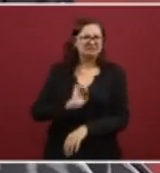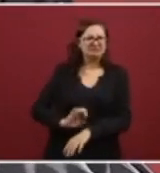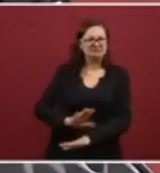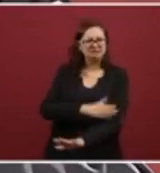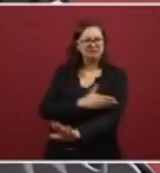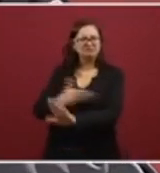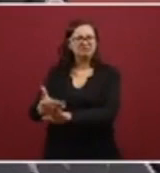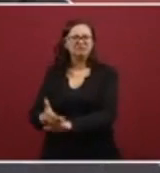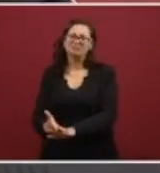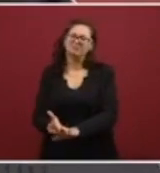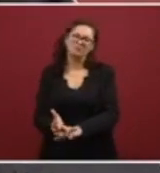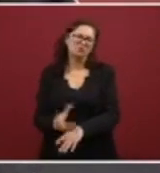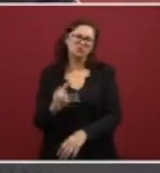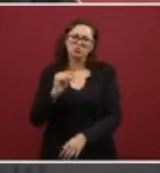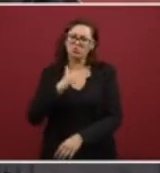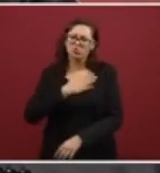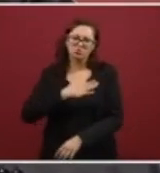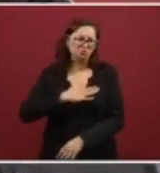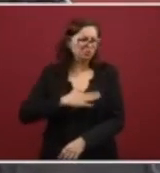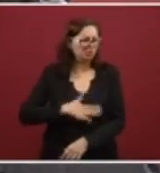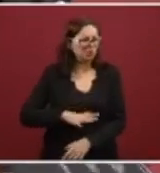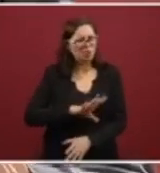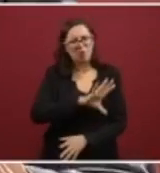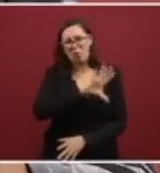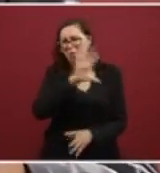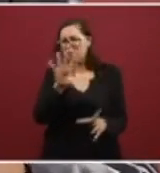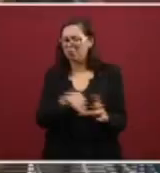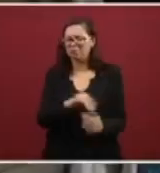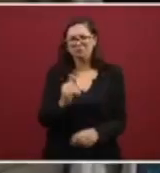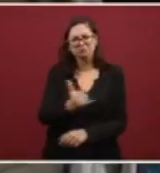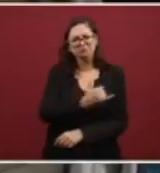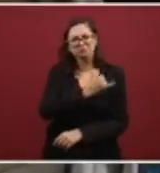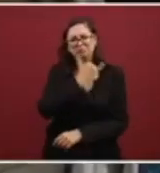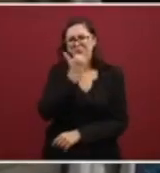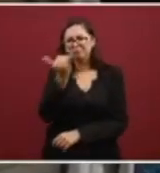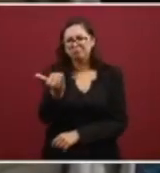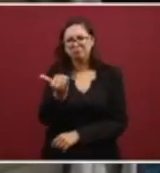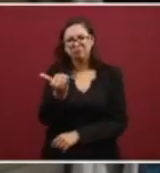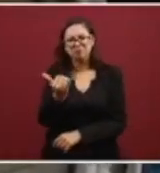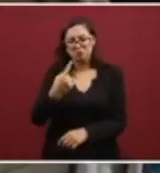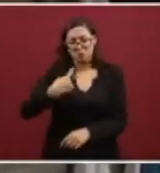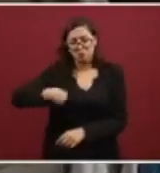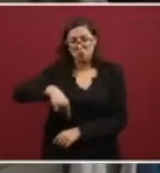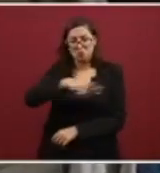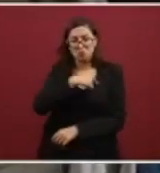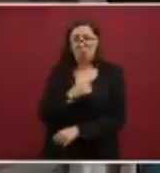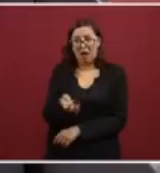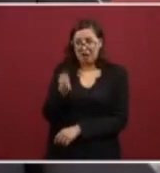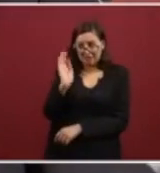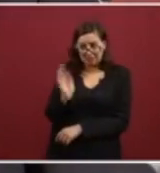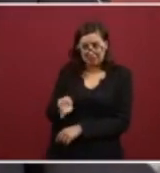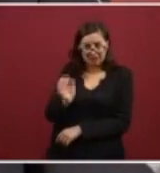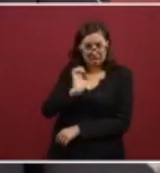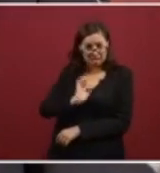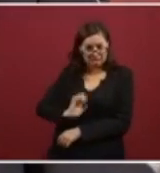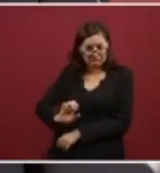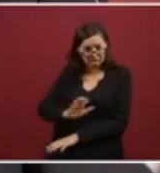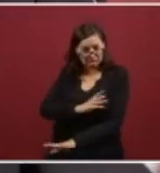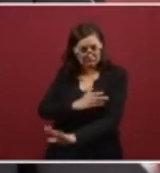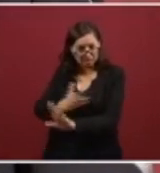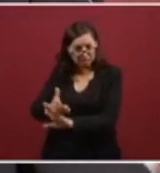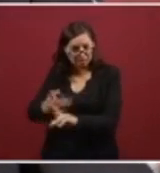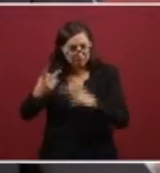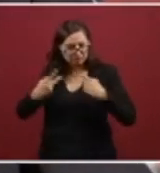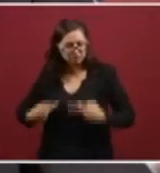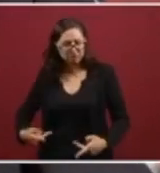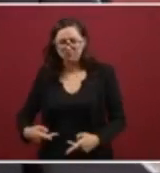injustas y están equivocadas por definición. Nosotros no podríamos caer de ninguna manera en algo así. Sería un gran error que nuestro